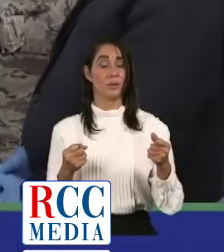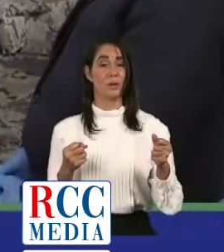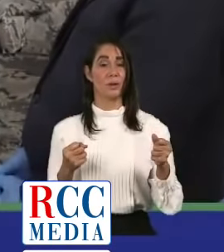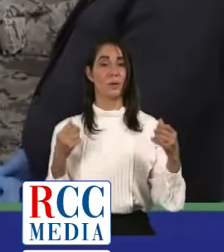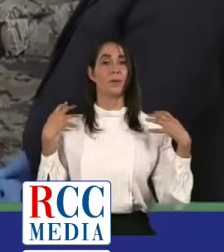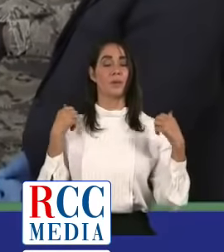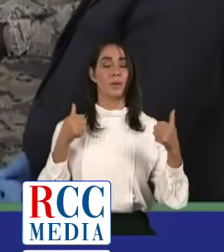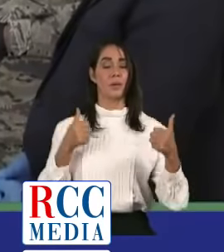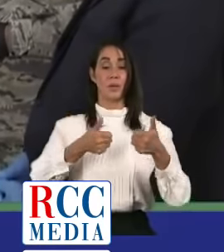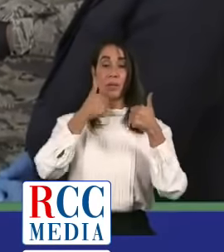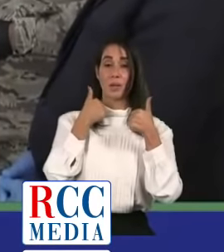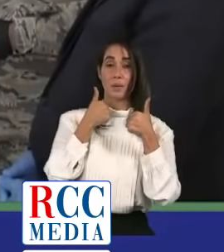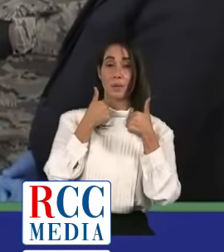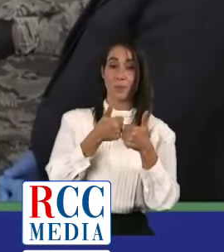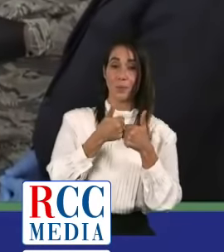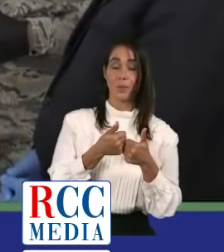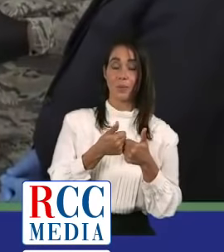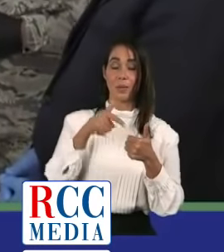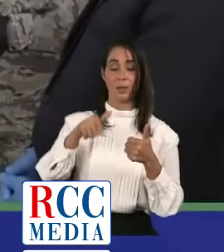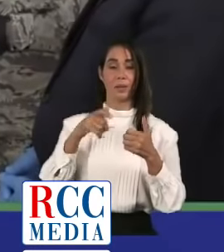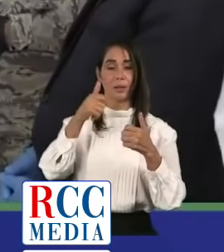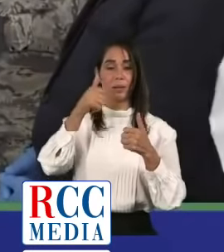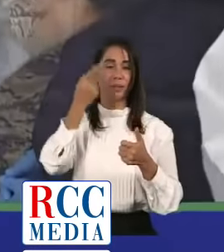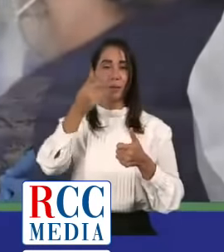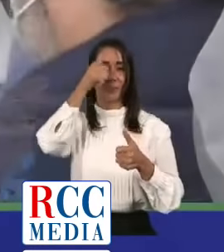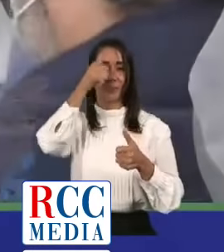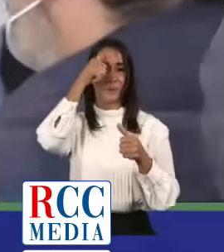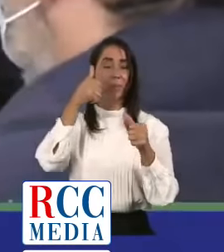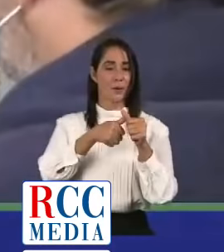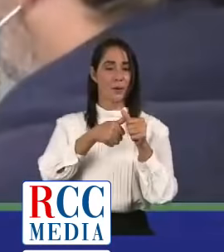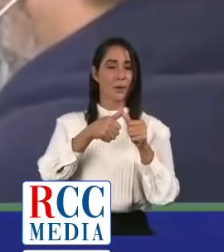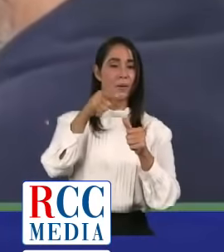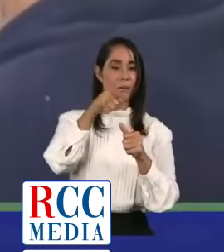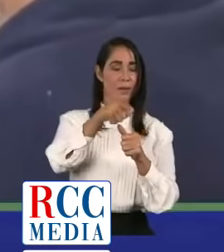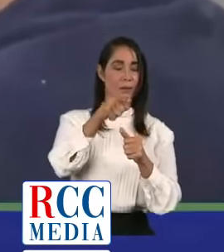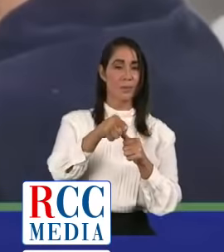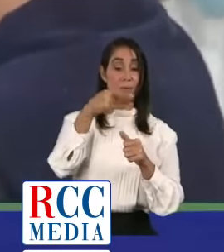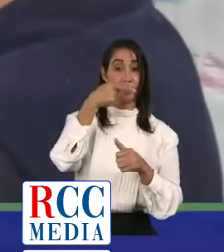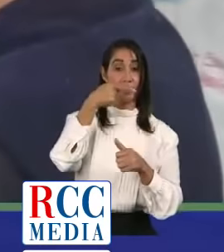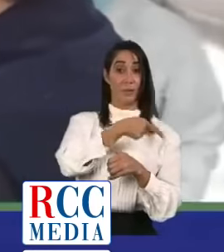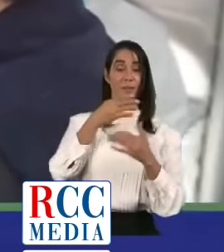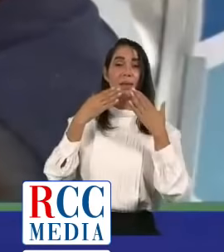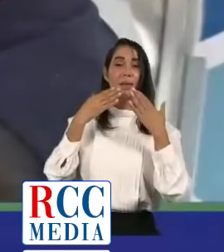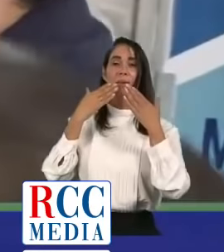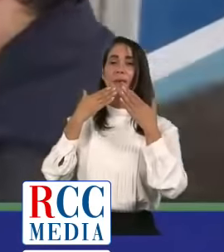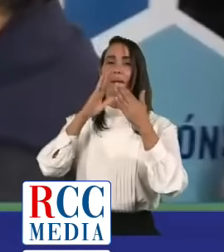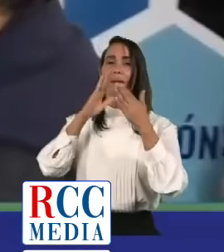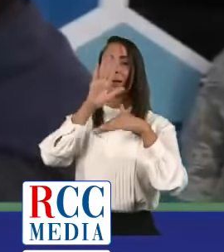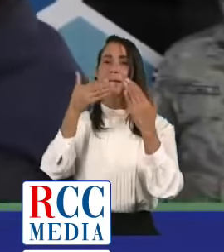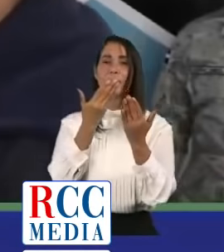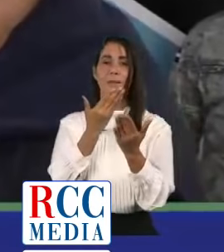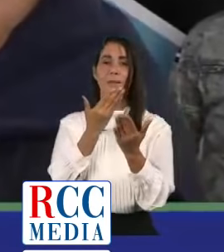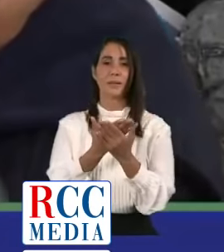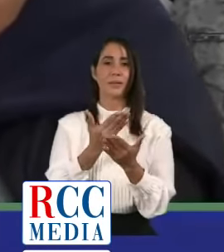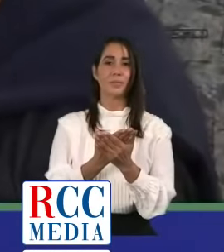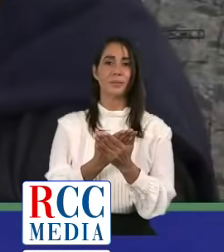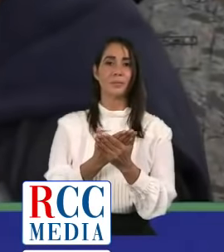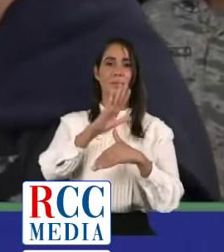nosotros aquí en la Fuerza Aérea, pues, lo recordaremos con gratitud. Gracias a todos. Soy stato